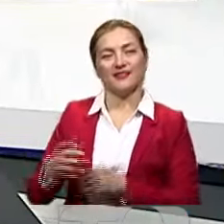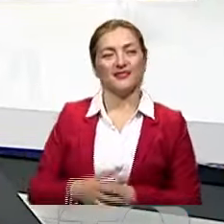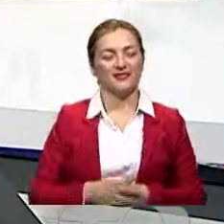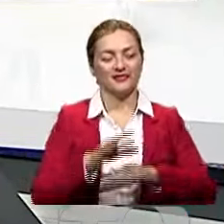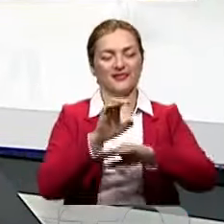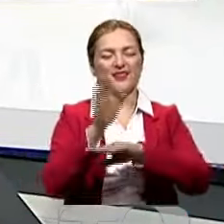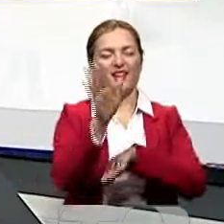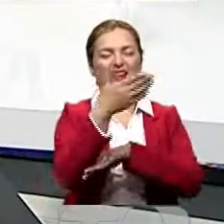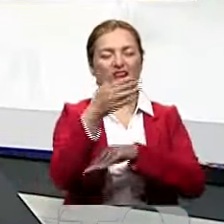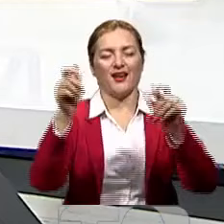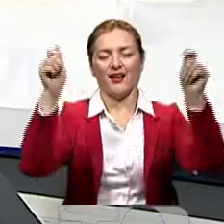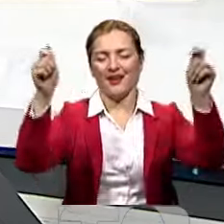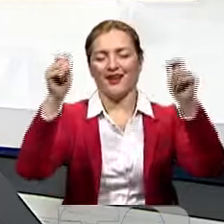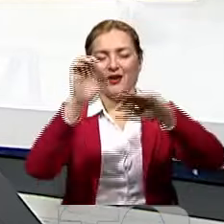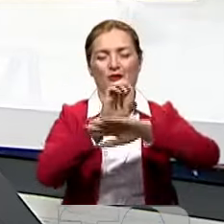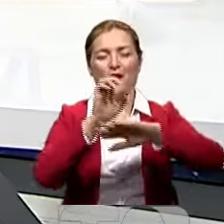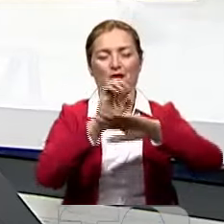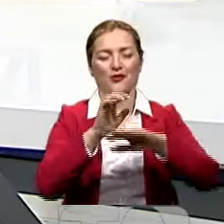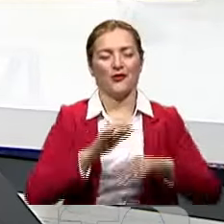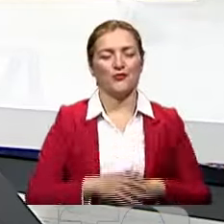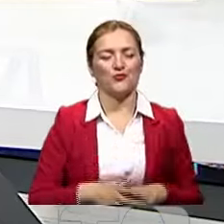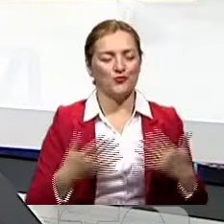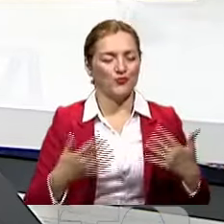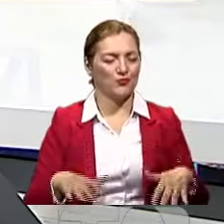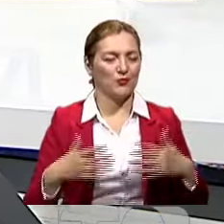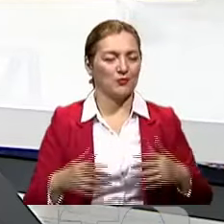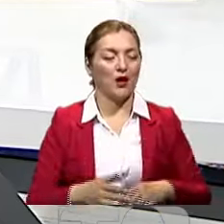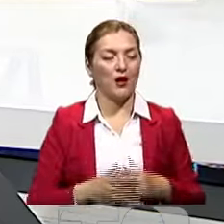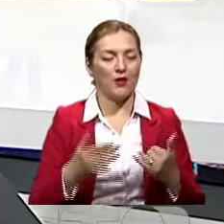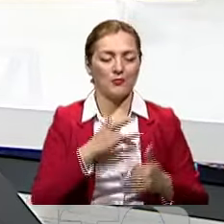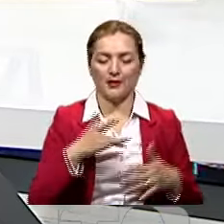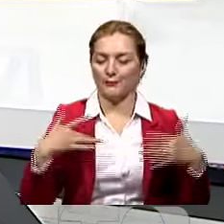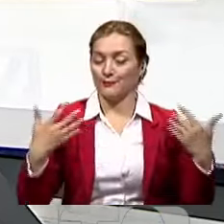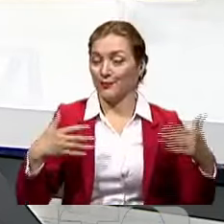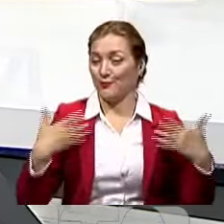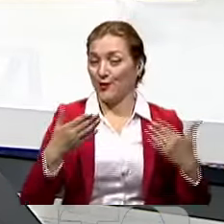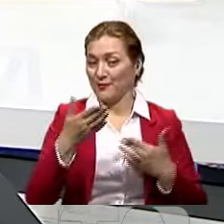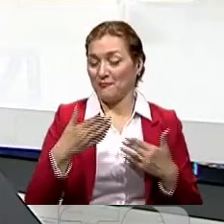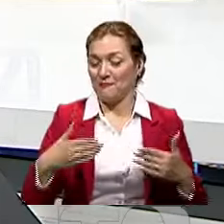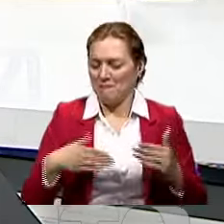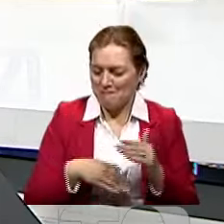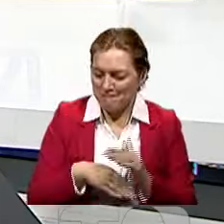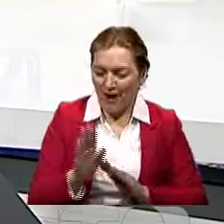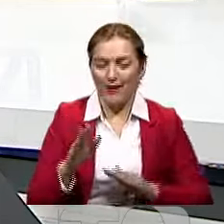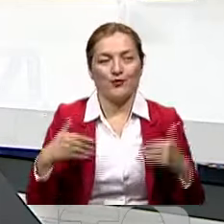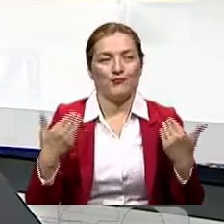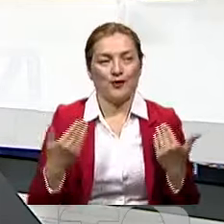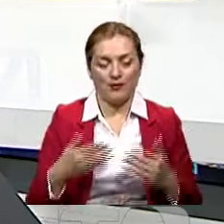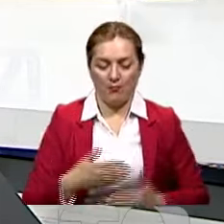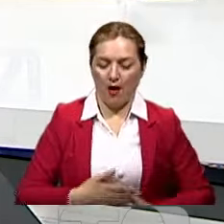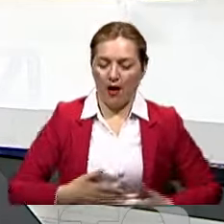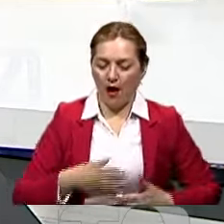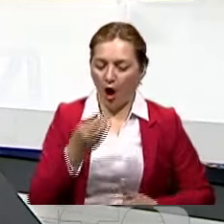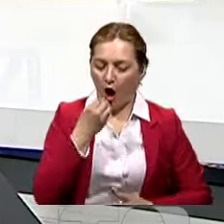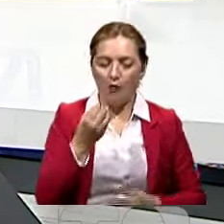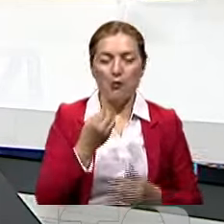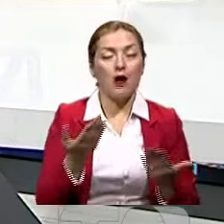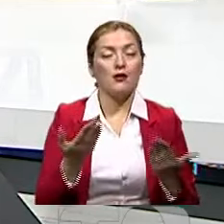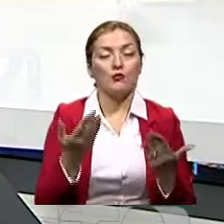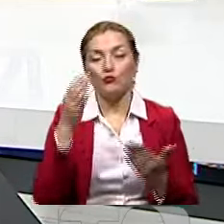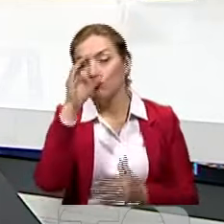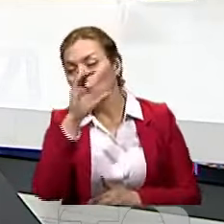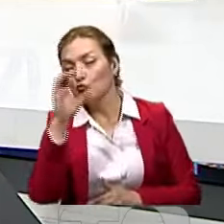Ecuador de oro, Daniel Pintado nos ha hecho alegrar a todo el país y ahora les vamos a dar algo también para que se alegre, porque barriguita llena, corazón contento. Nos vamos en